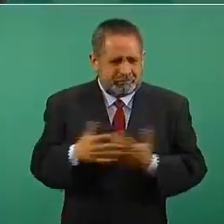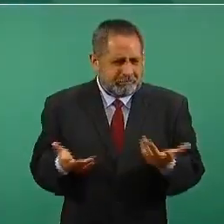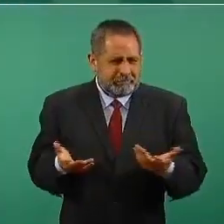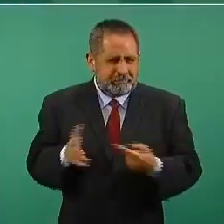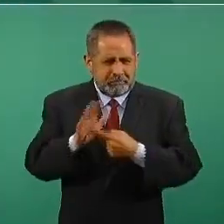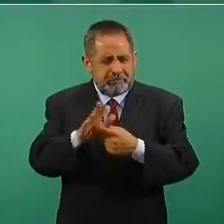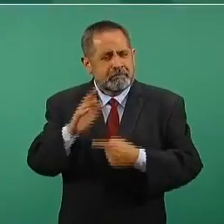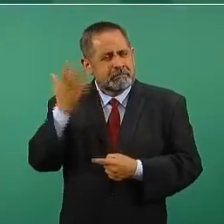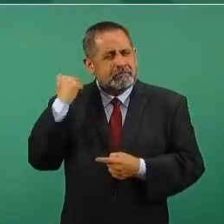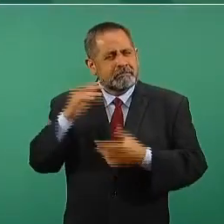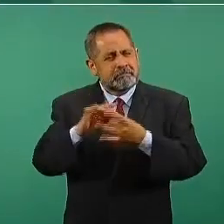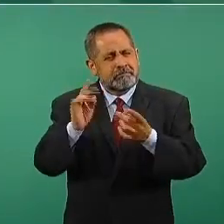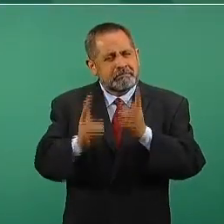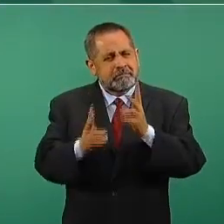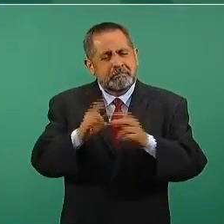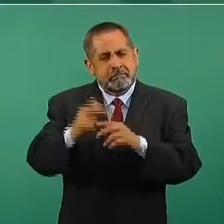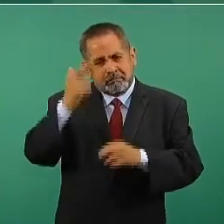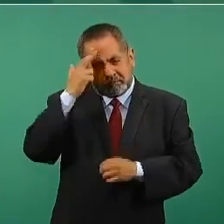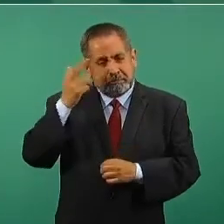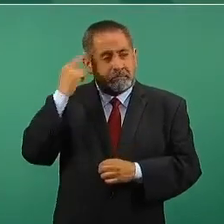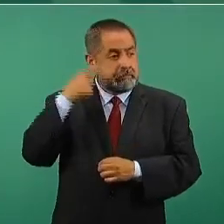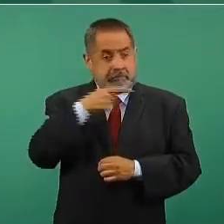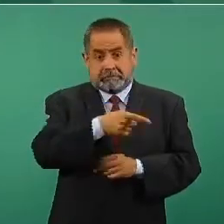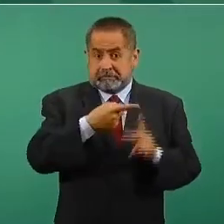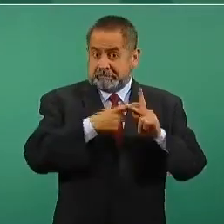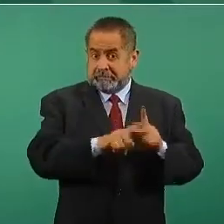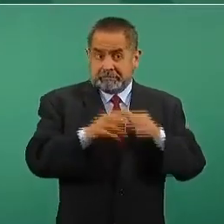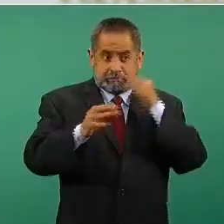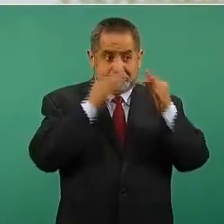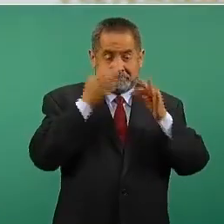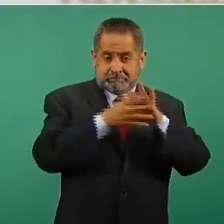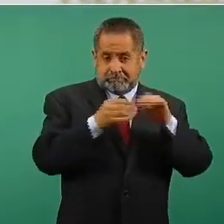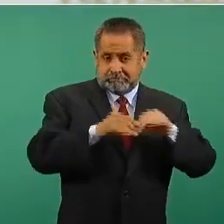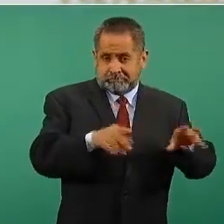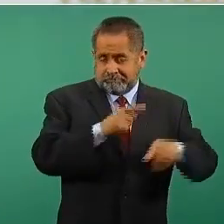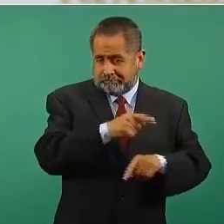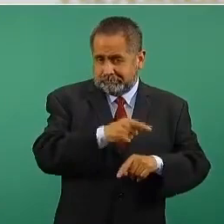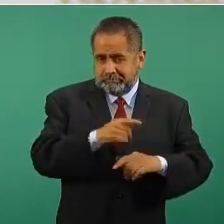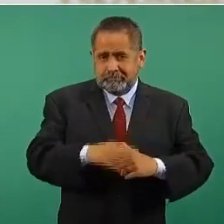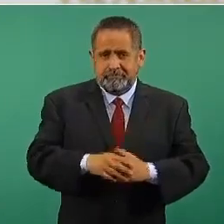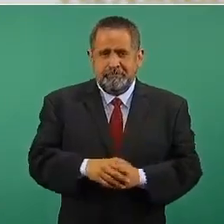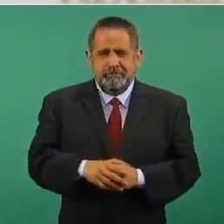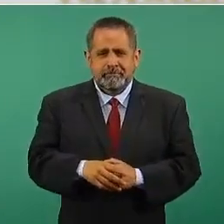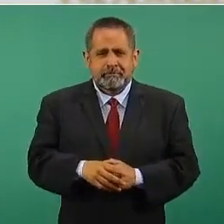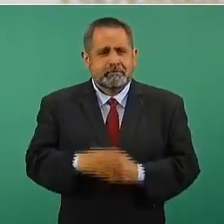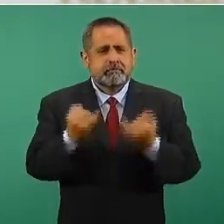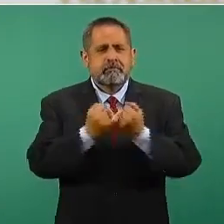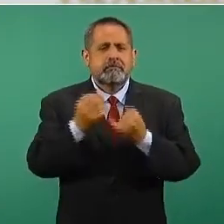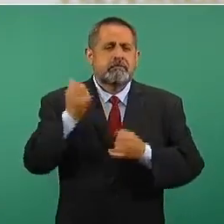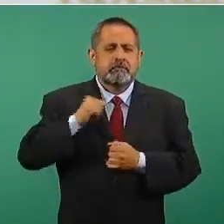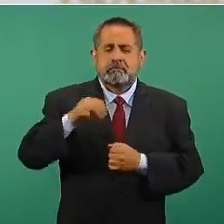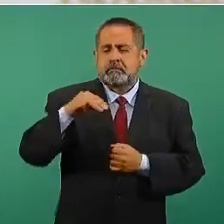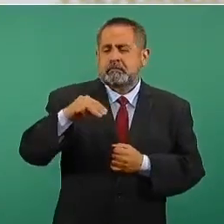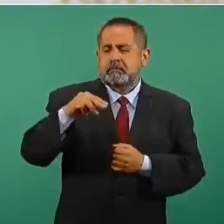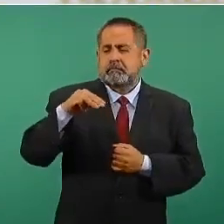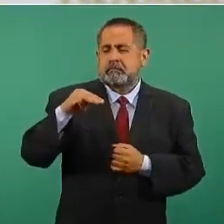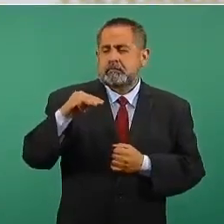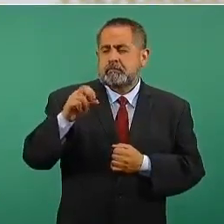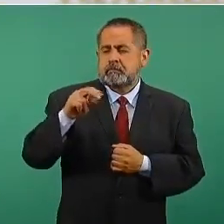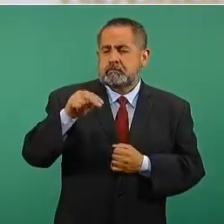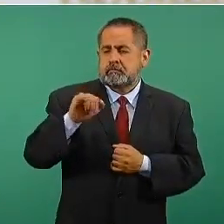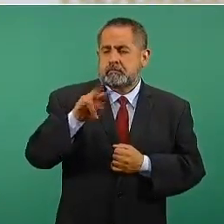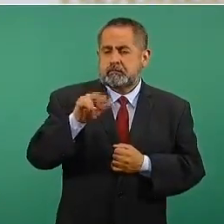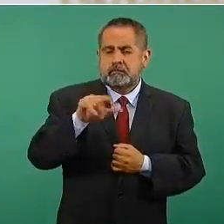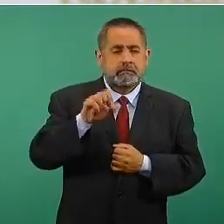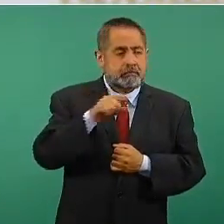les platiqué de que cuando iban a iniciar esta campaña, como Monsiváis andaba